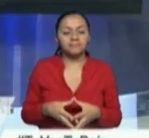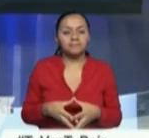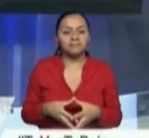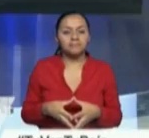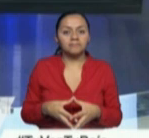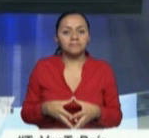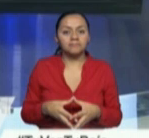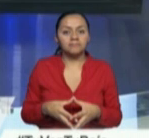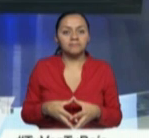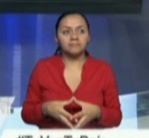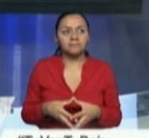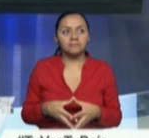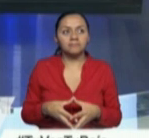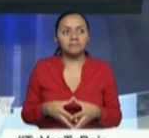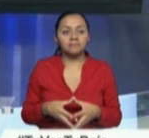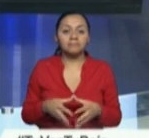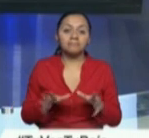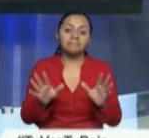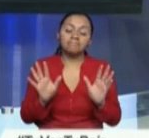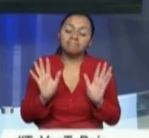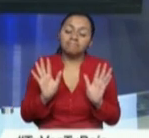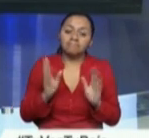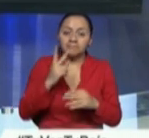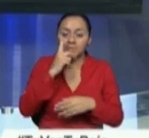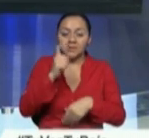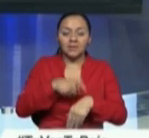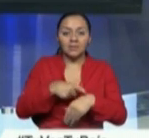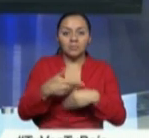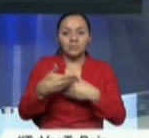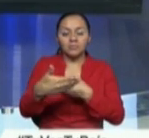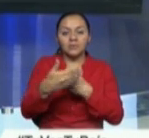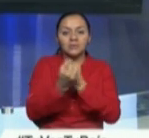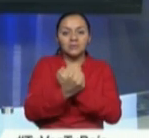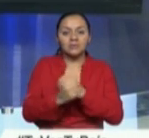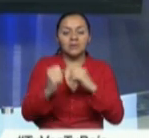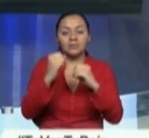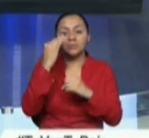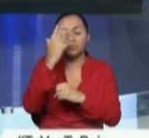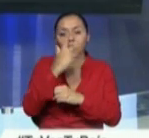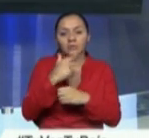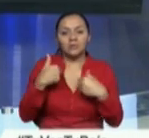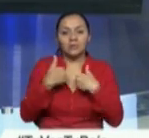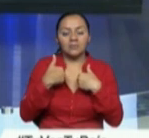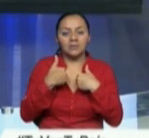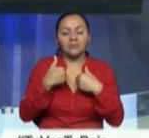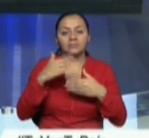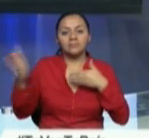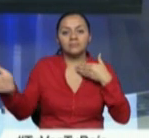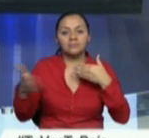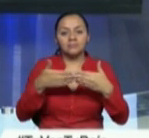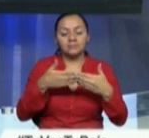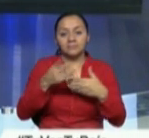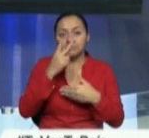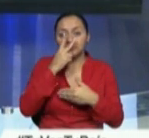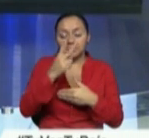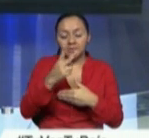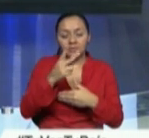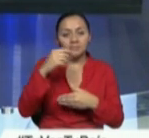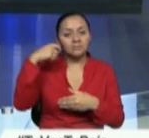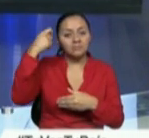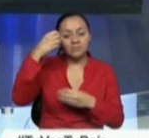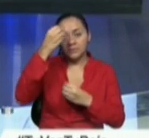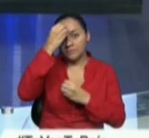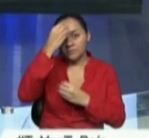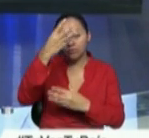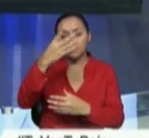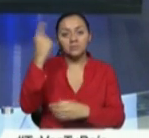tarde yo creo que todos estamos aún a tiempo de salvar al planeta y estas hermosas especies con esto finalizamos la transmisión de este